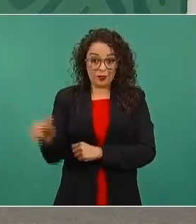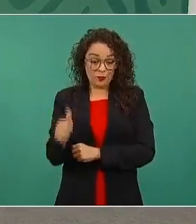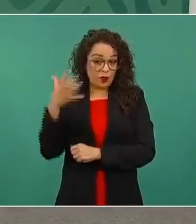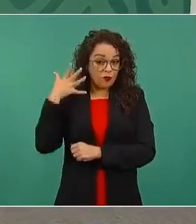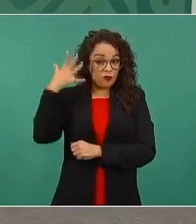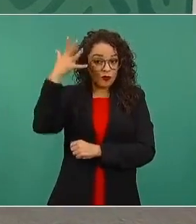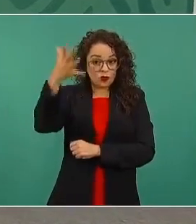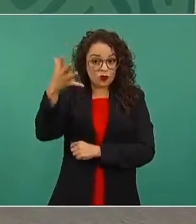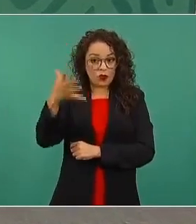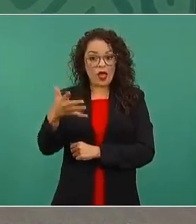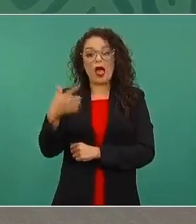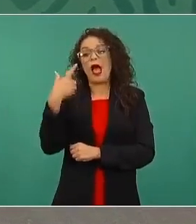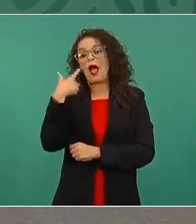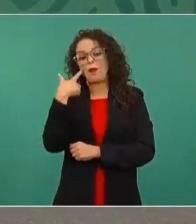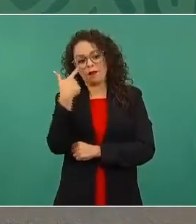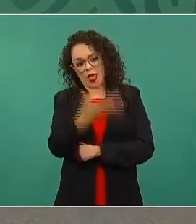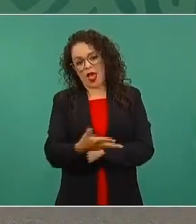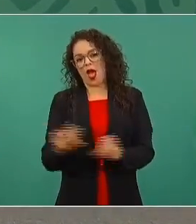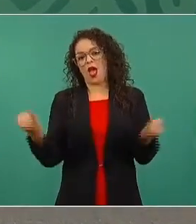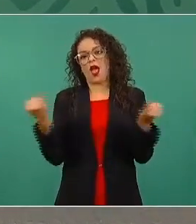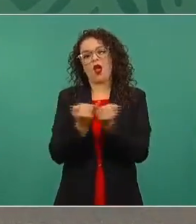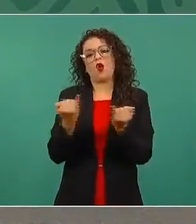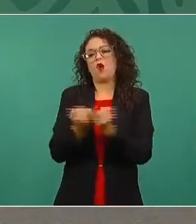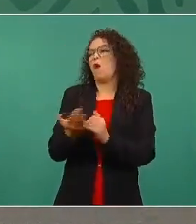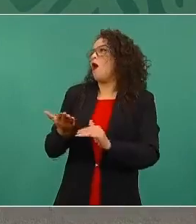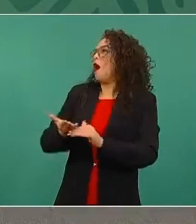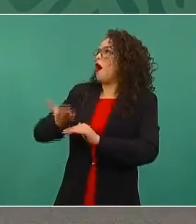el futuro son lo mismo.